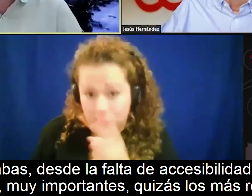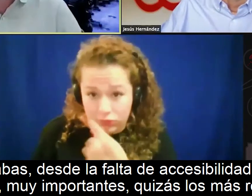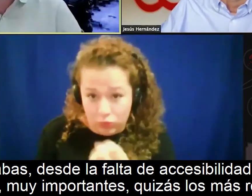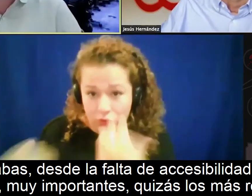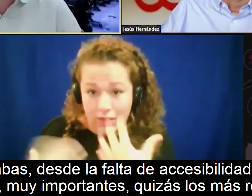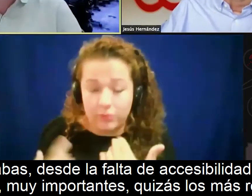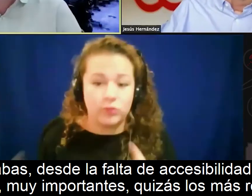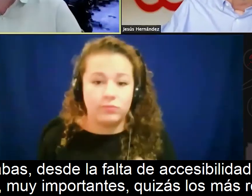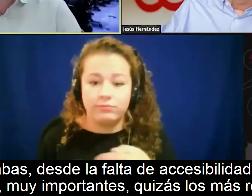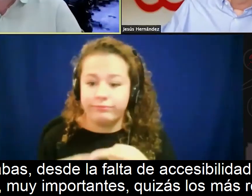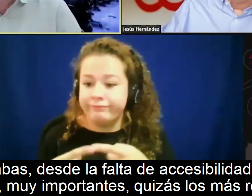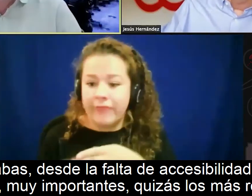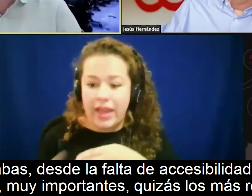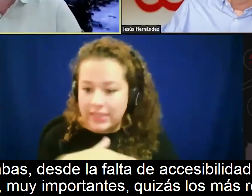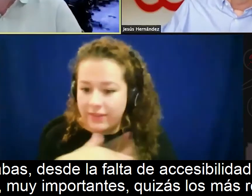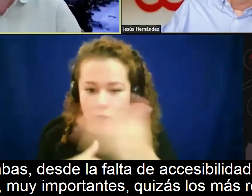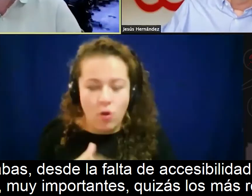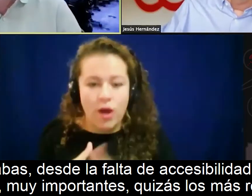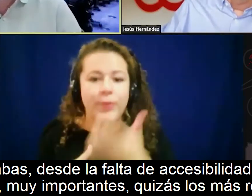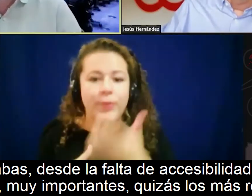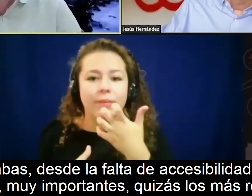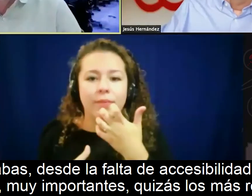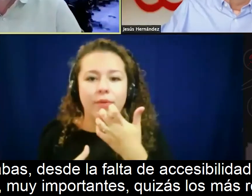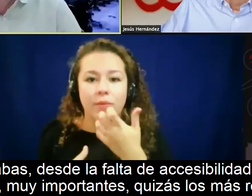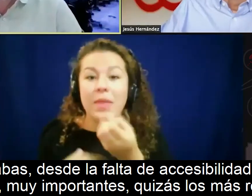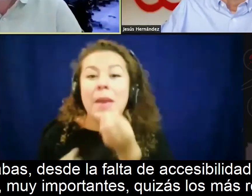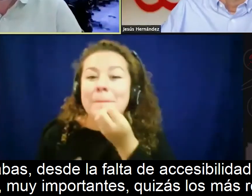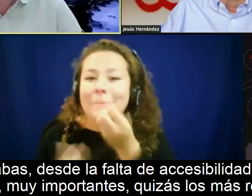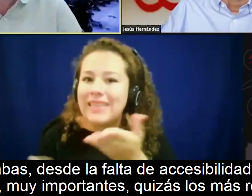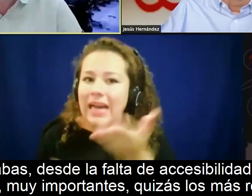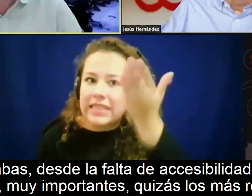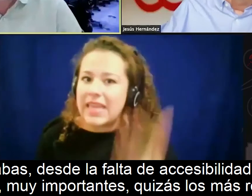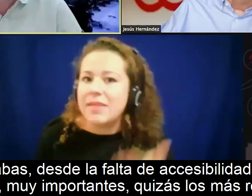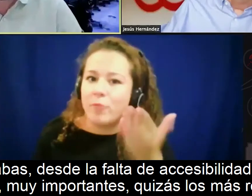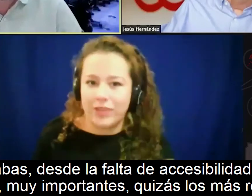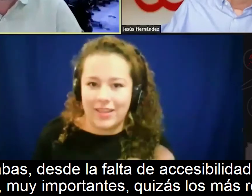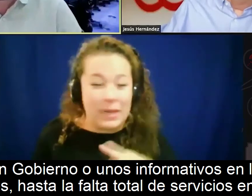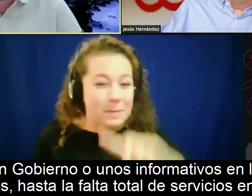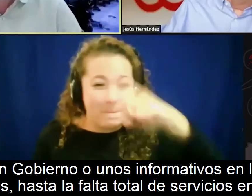falta de accesibilidad de mensajes importantes, muy importantes, quizá los más relevantes